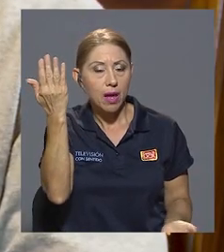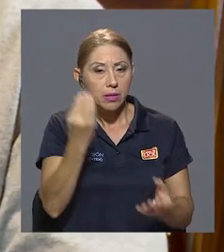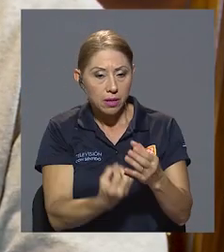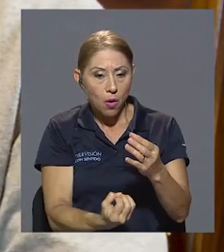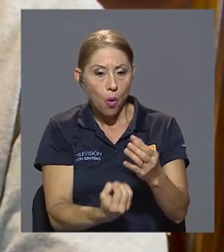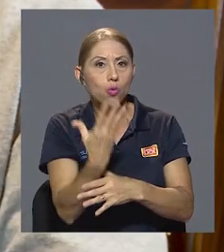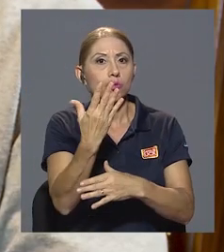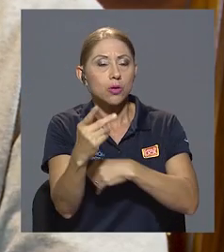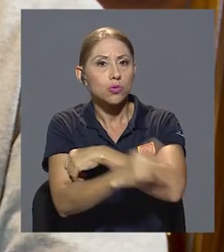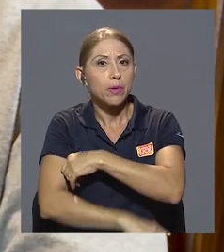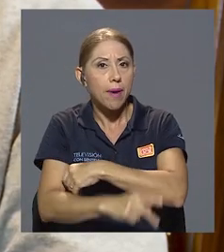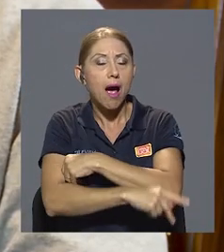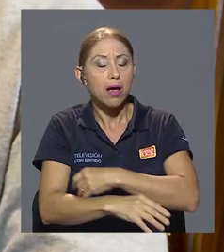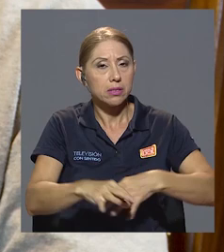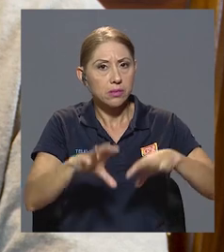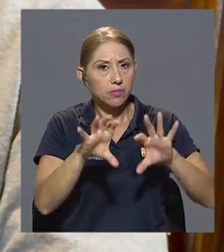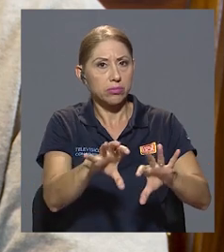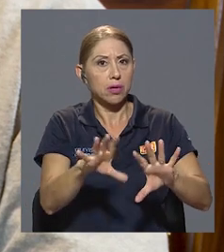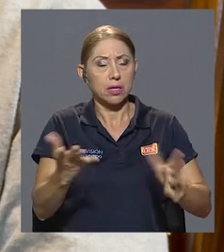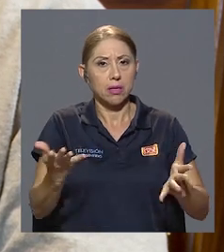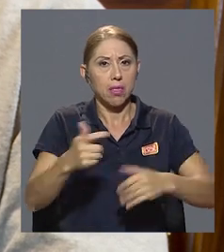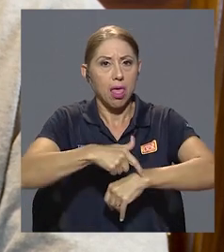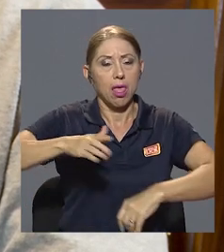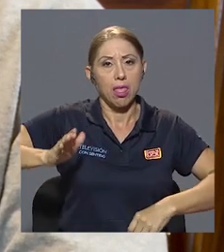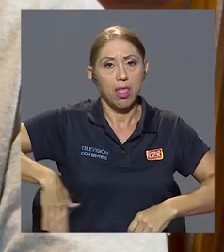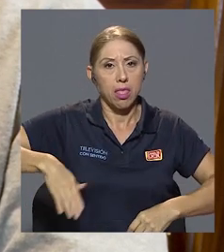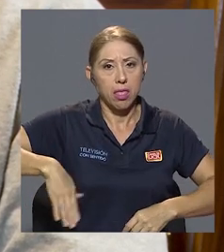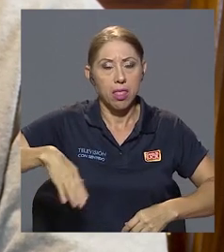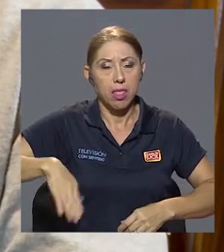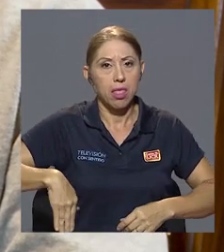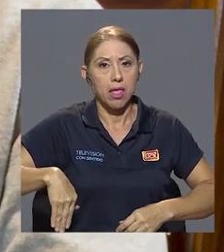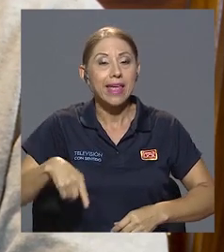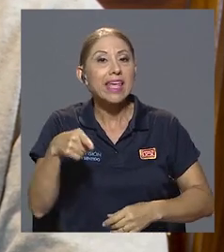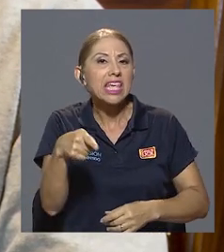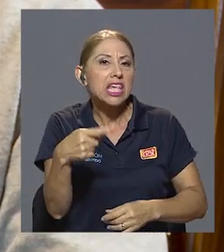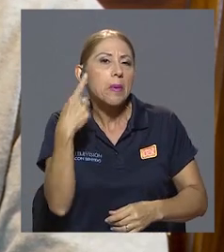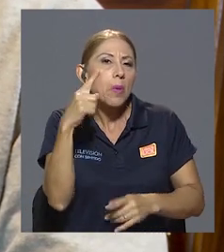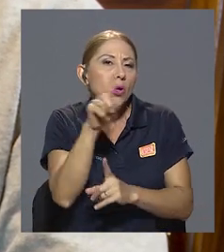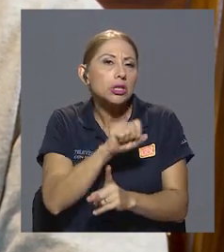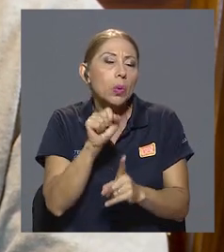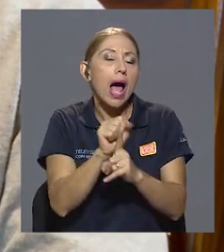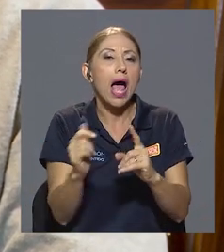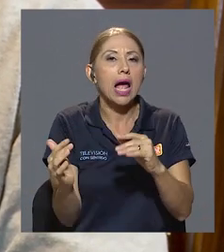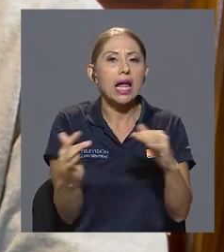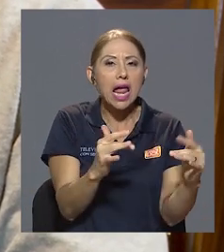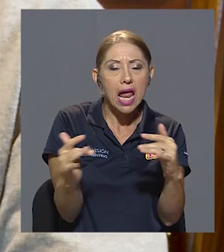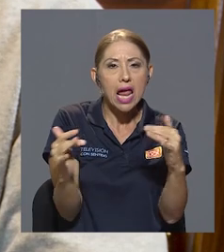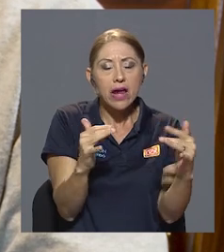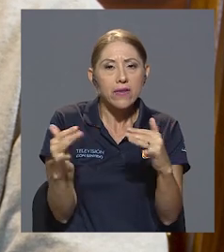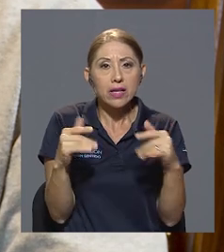se constituye muy muy tardíamente y experimenta por las guerras